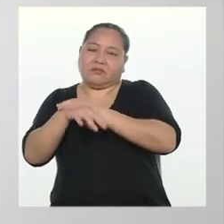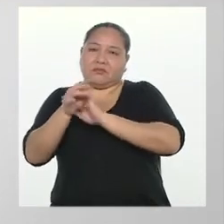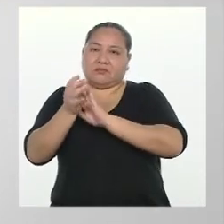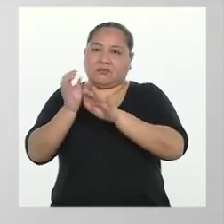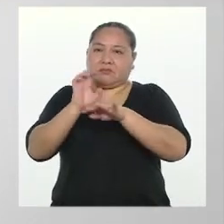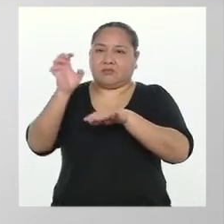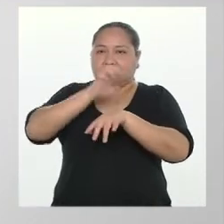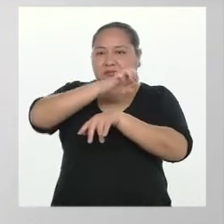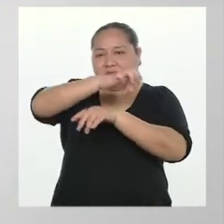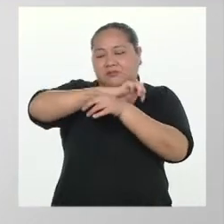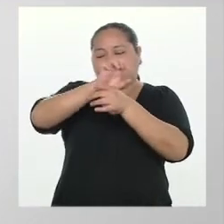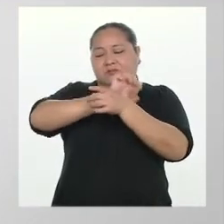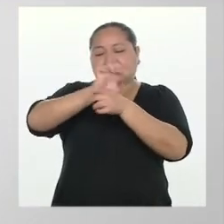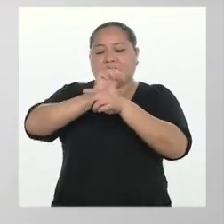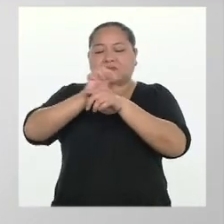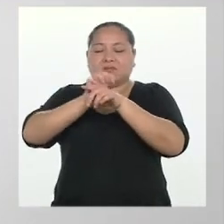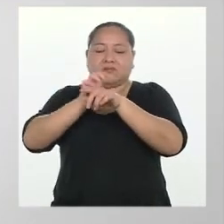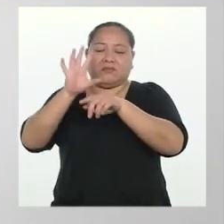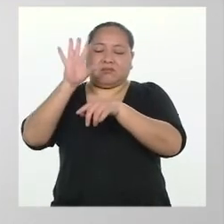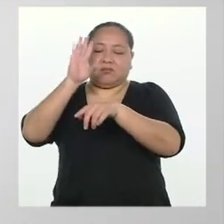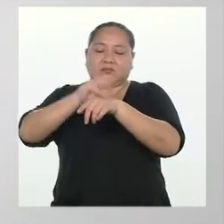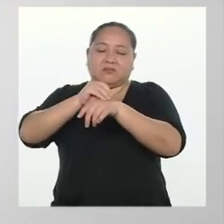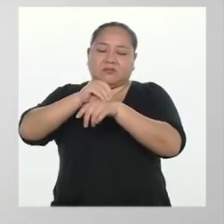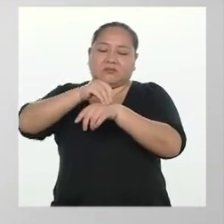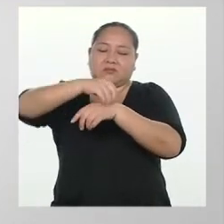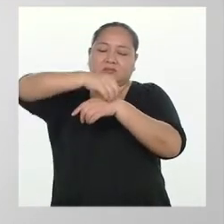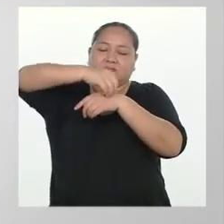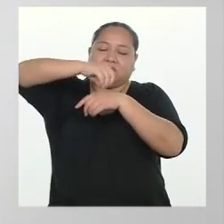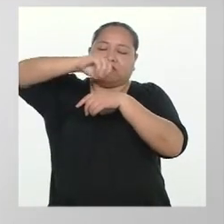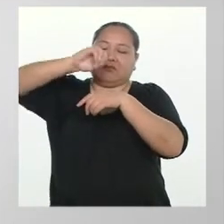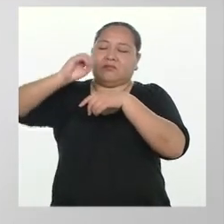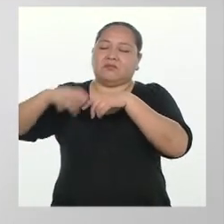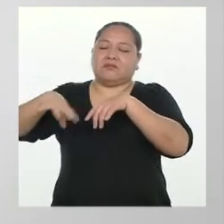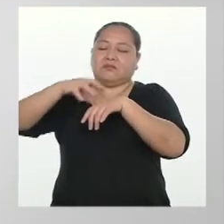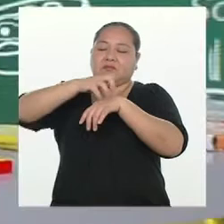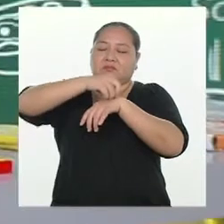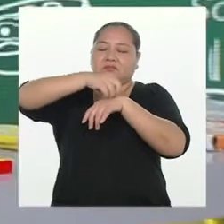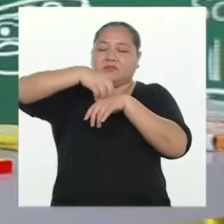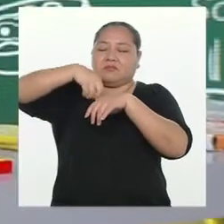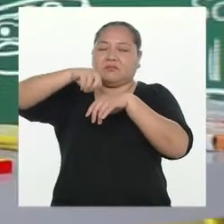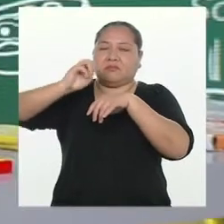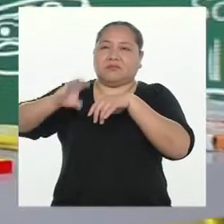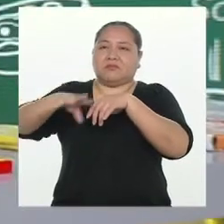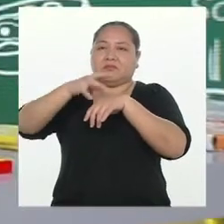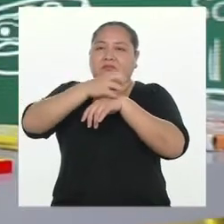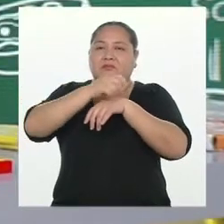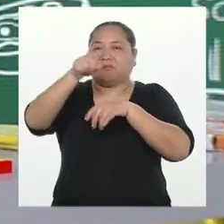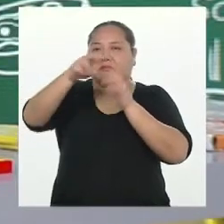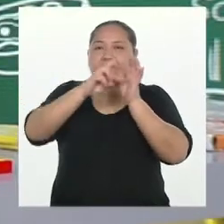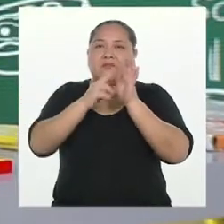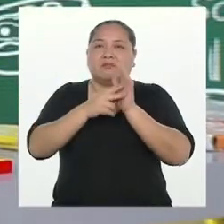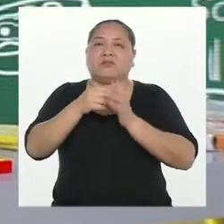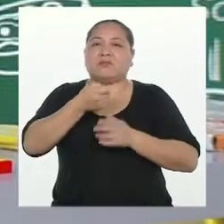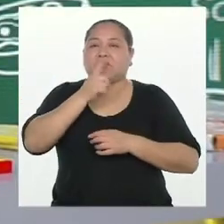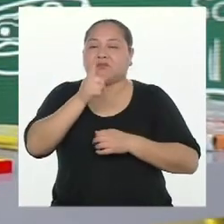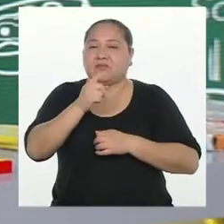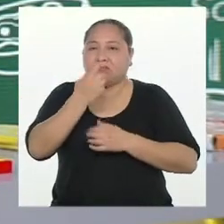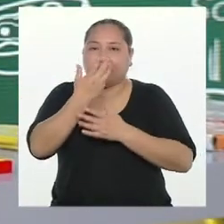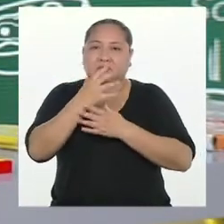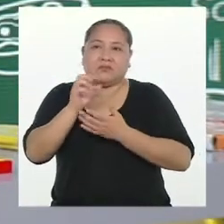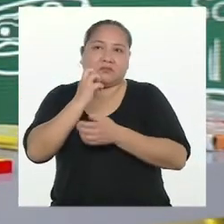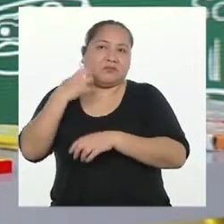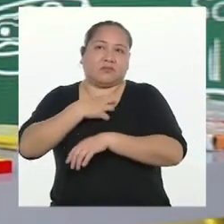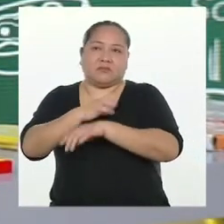atrapados por las moléculas de jabón son arrastrados por el agua. Por eso lavarnos las manos con agua y jabón es una